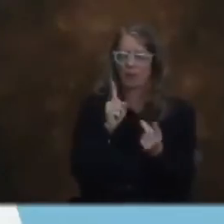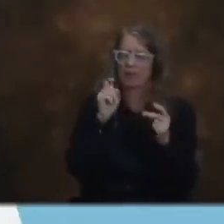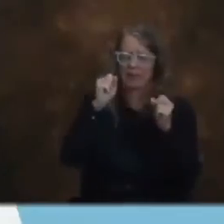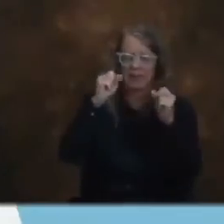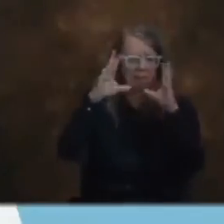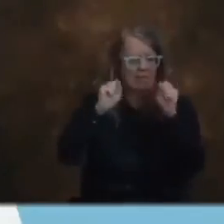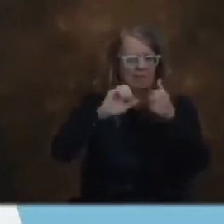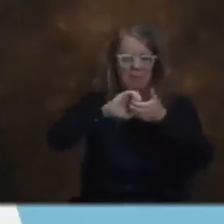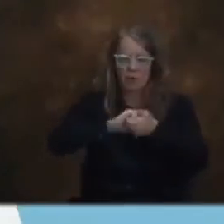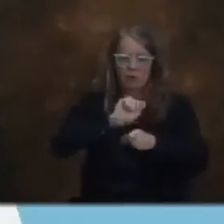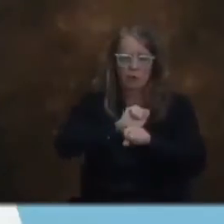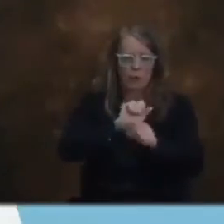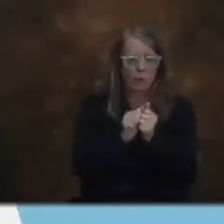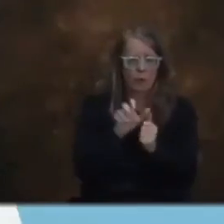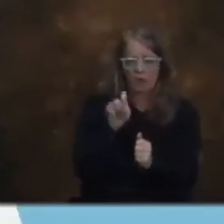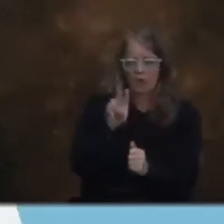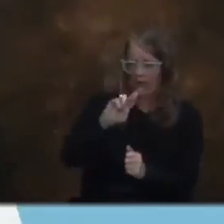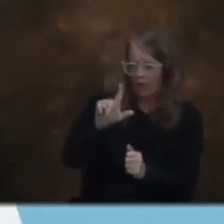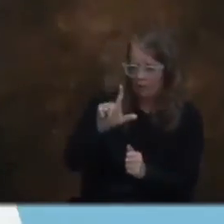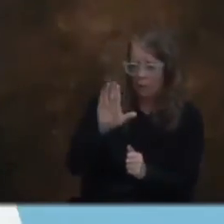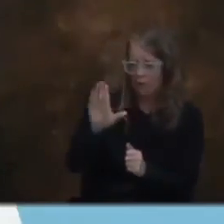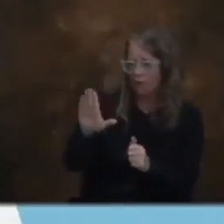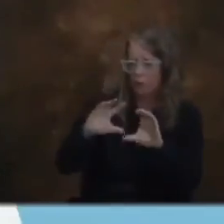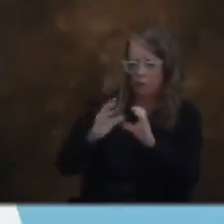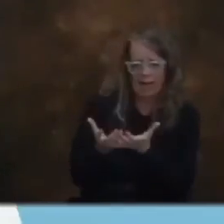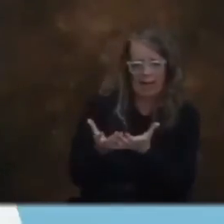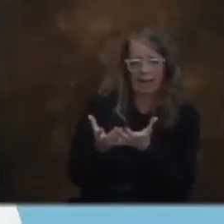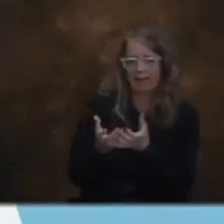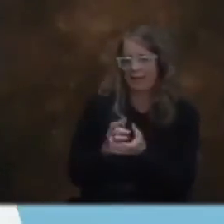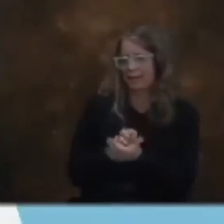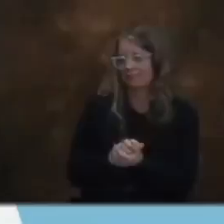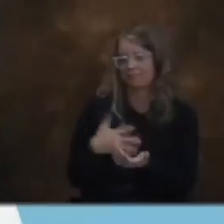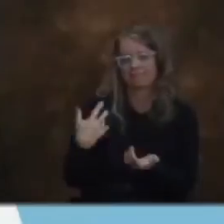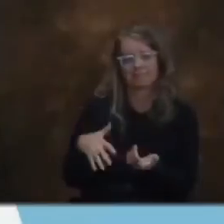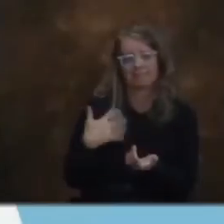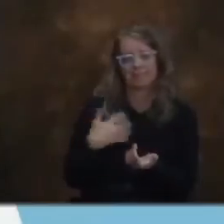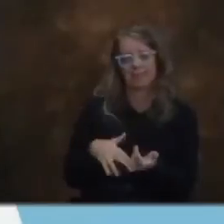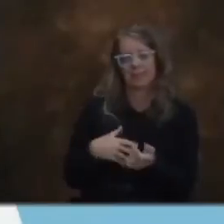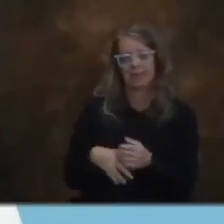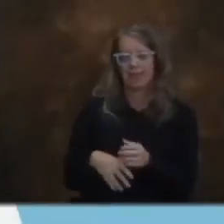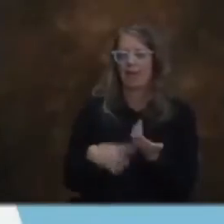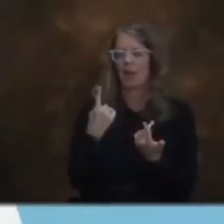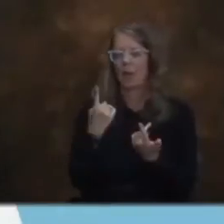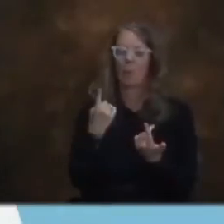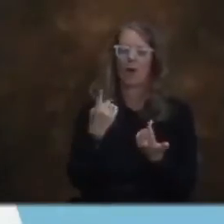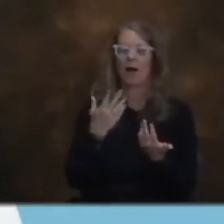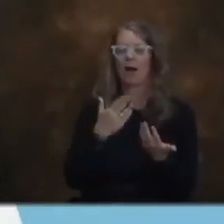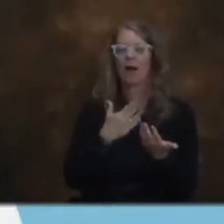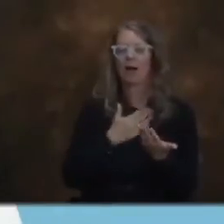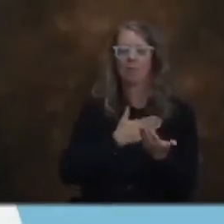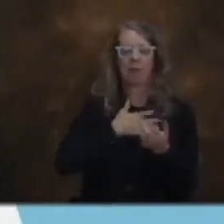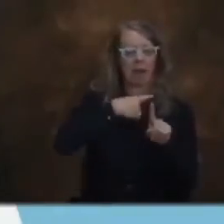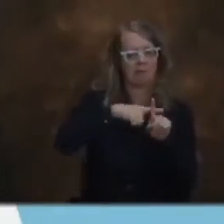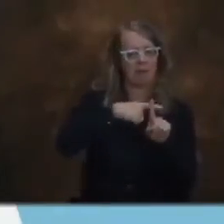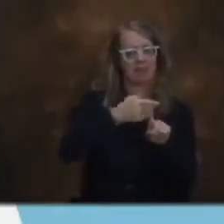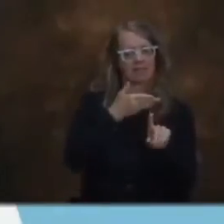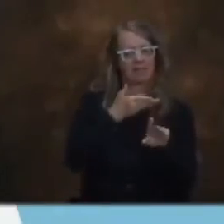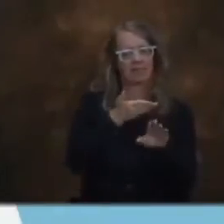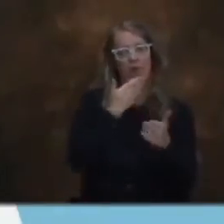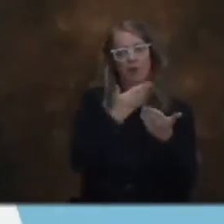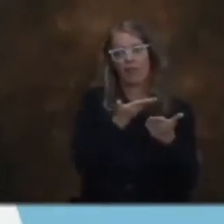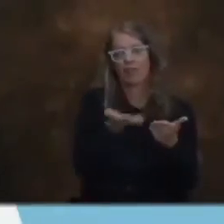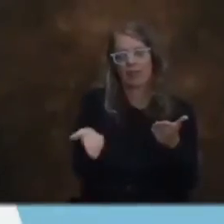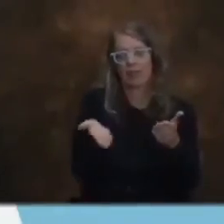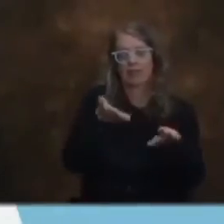han sido maravillosos trabajar con todo el equipo es uno de los elementos más positivos